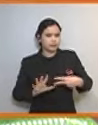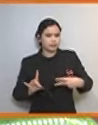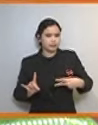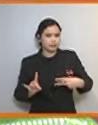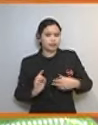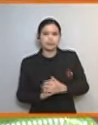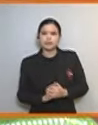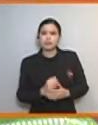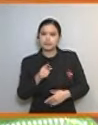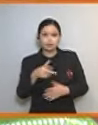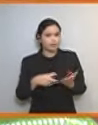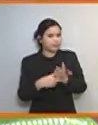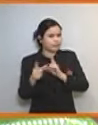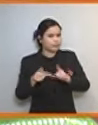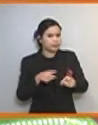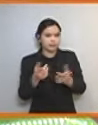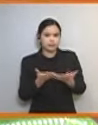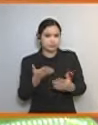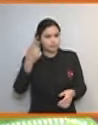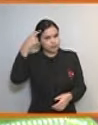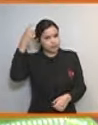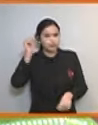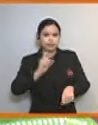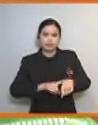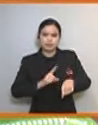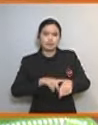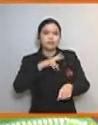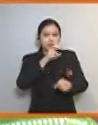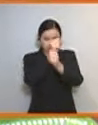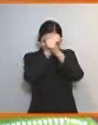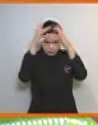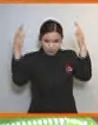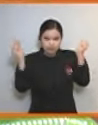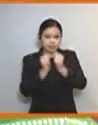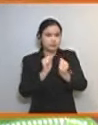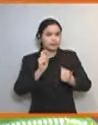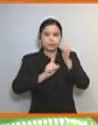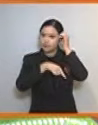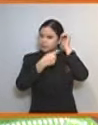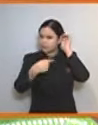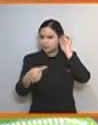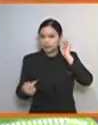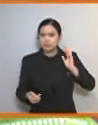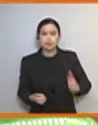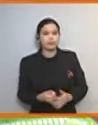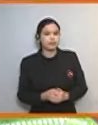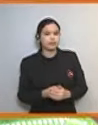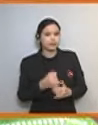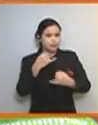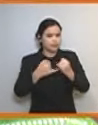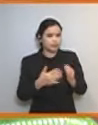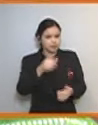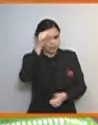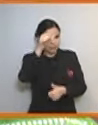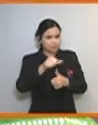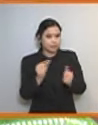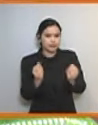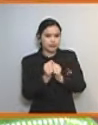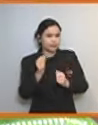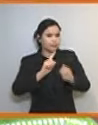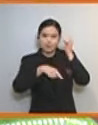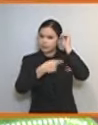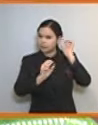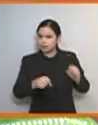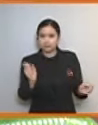58. Con tu boleto en mano, dime tú qué soñaste hoy, porque lo haremos una realidad junto a la diaria. Recuerda que junto a la diaria puedes ganar